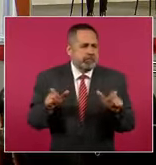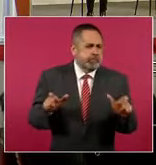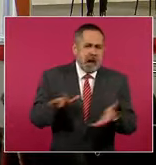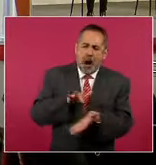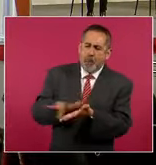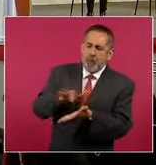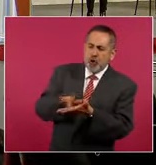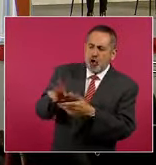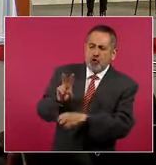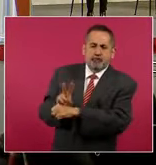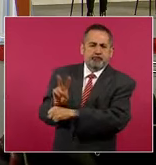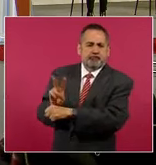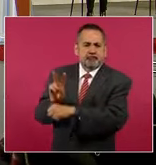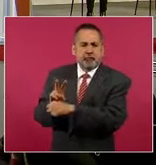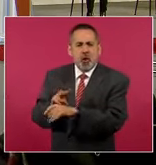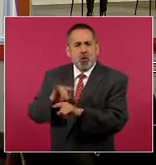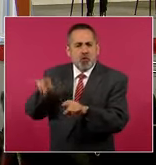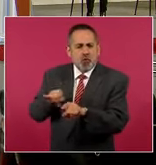Pemex